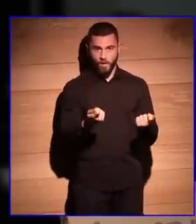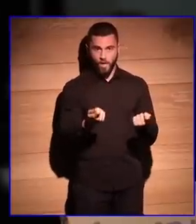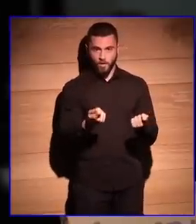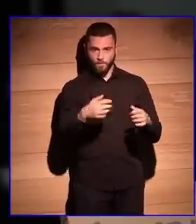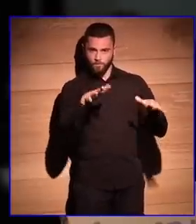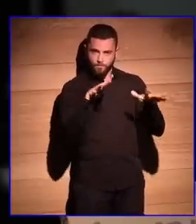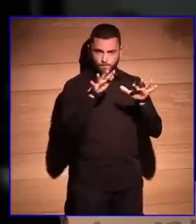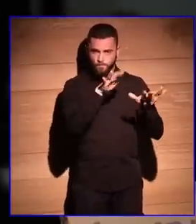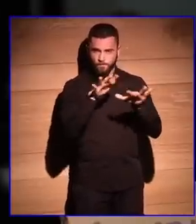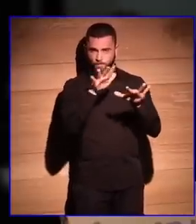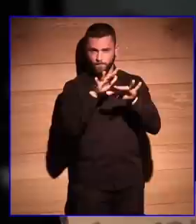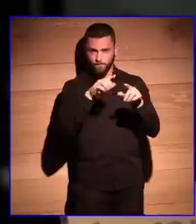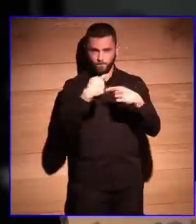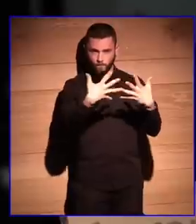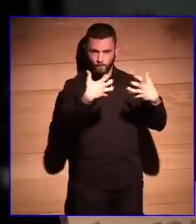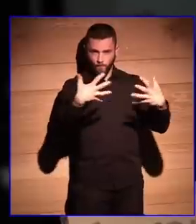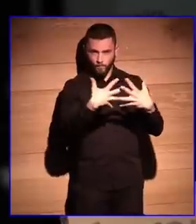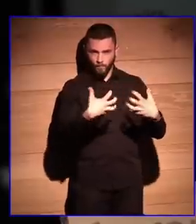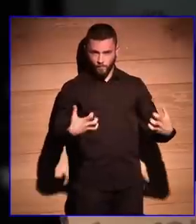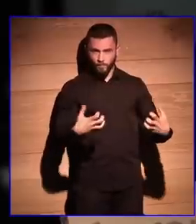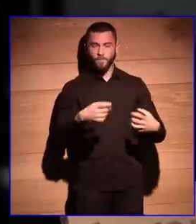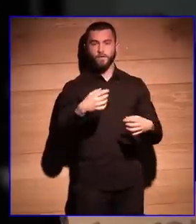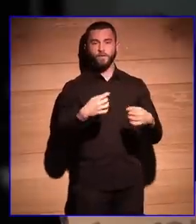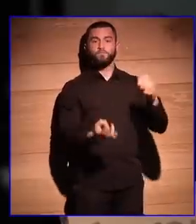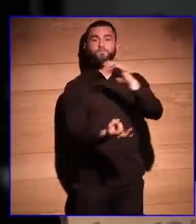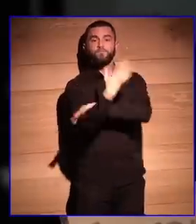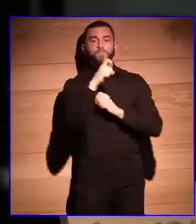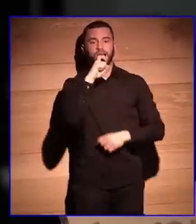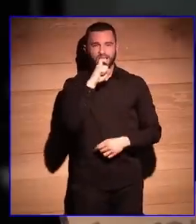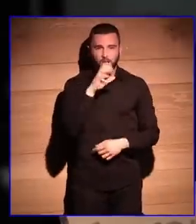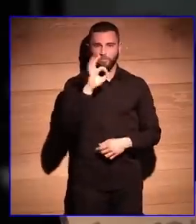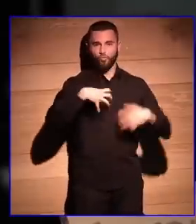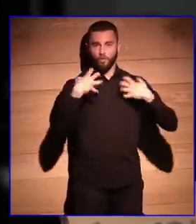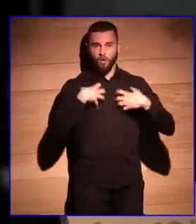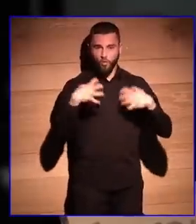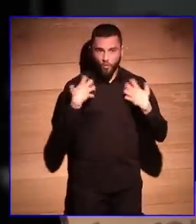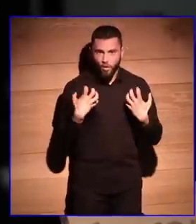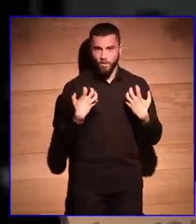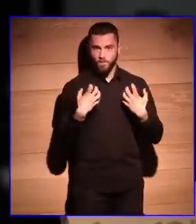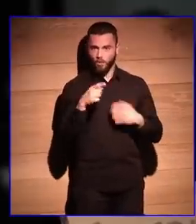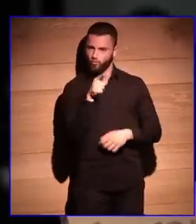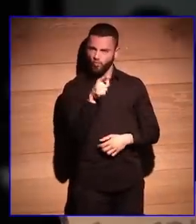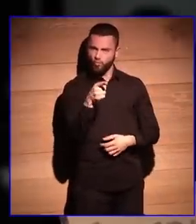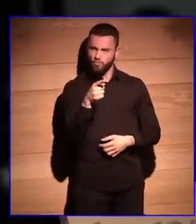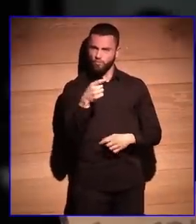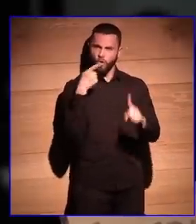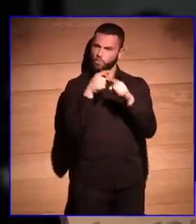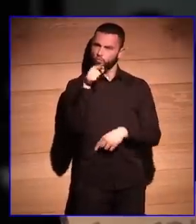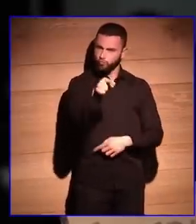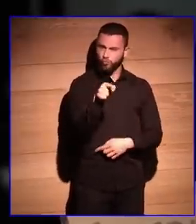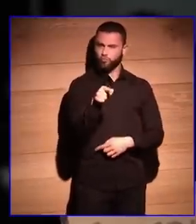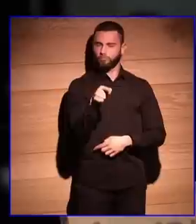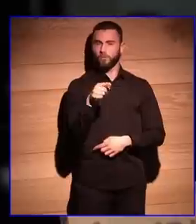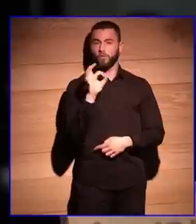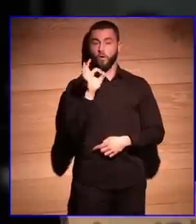final llevándolo directamente a los eslóganes, la envidia o el egoísmo o quédatelo para ti, o de este